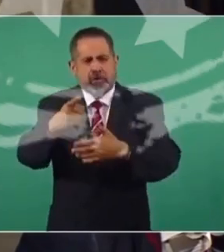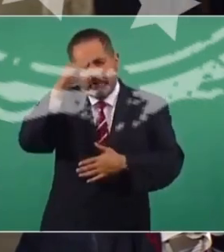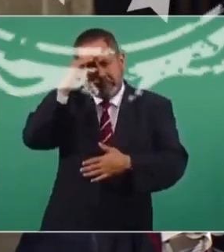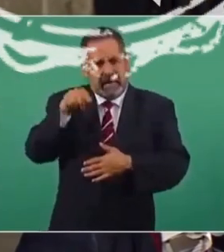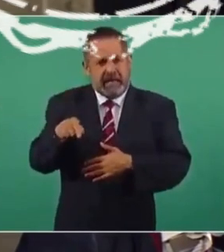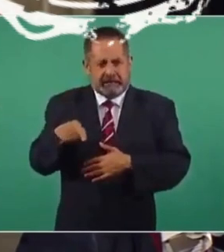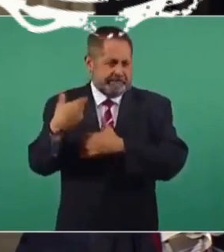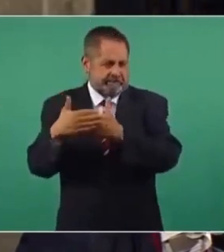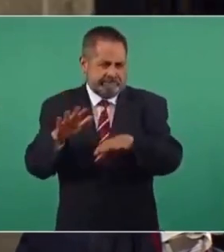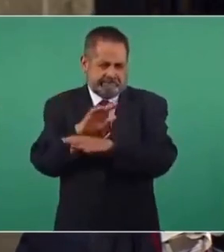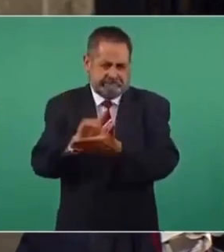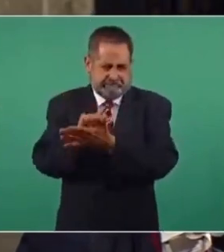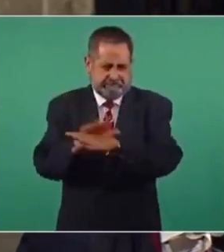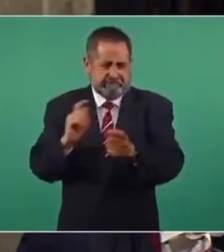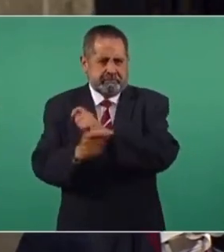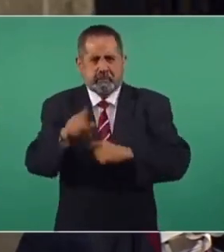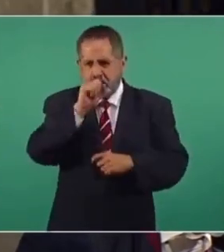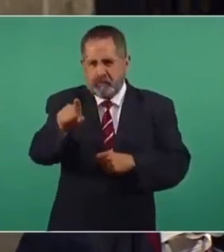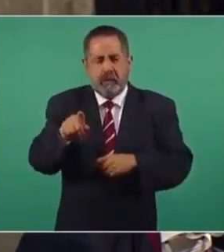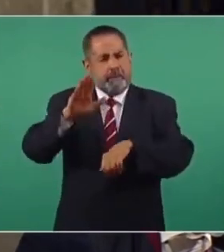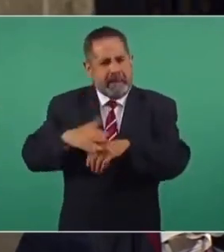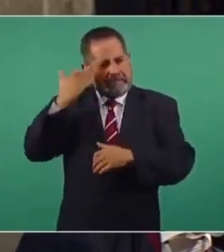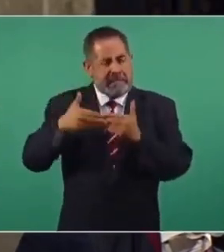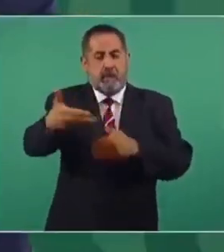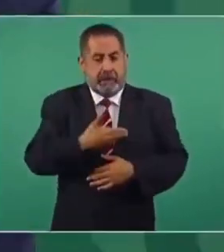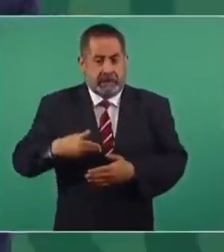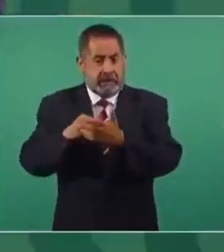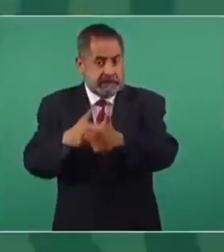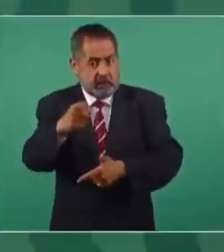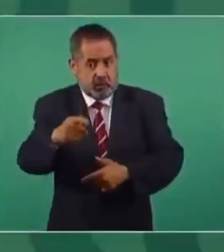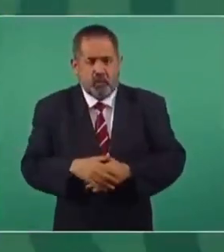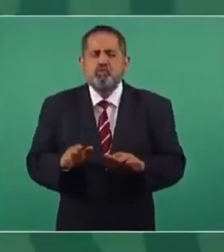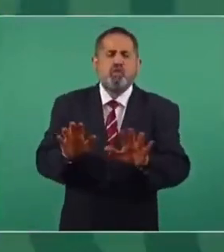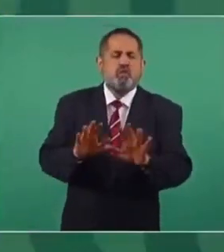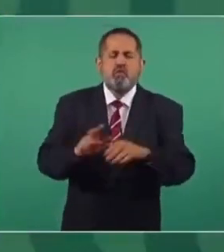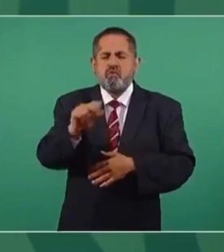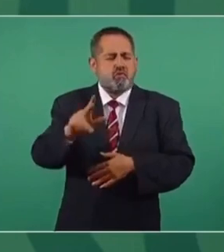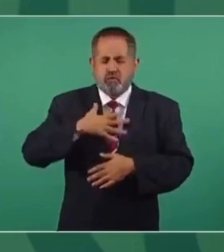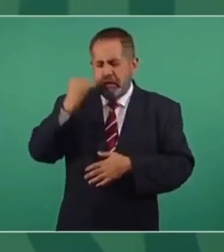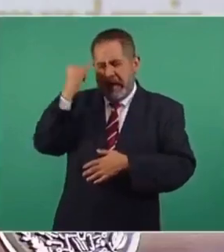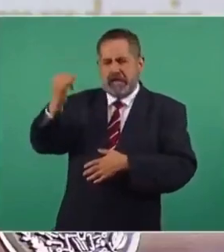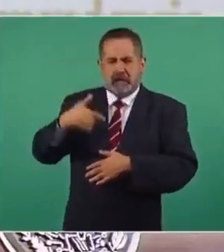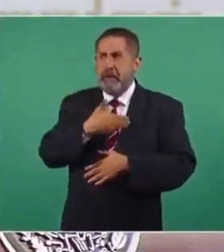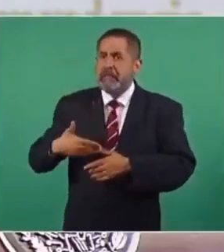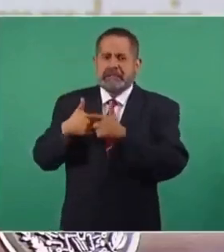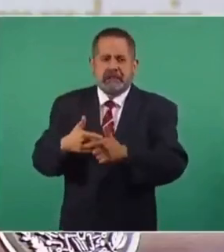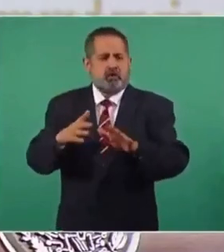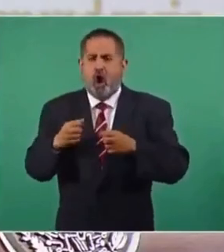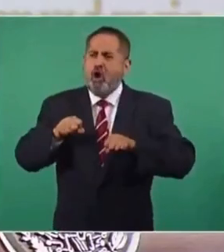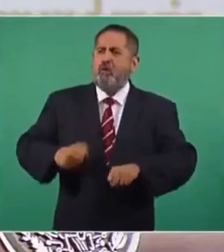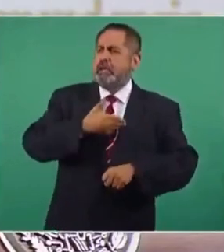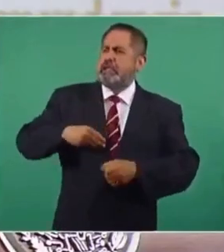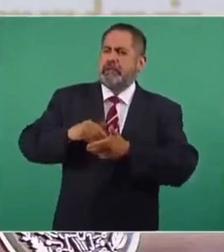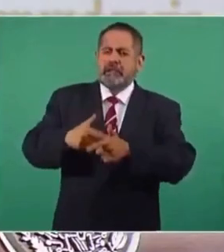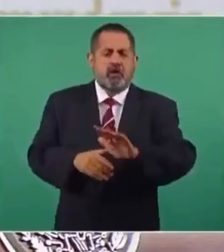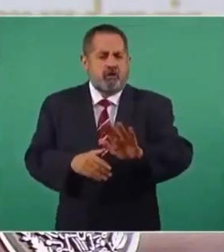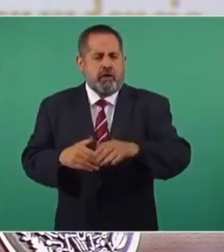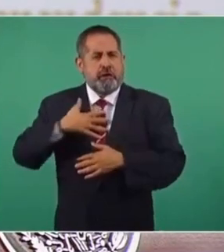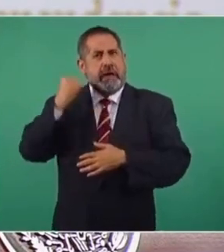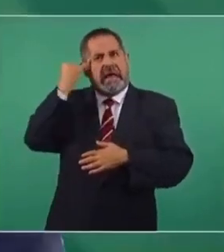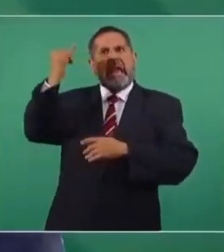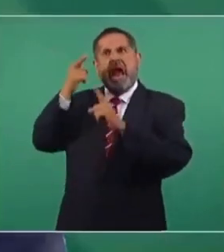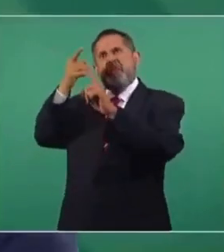¿Usted consideraría para pasar estas reformas usted mismo extender su mandato en la presidencia? No, yo soy un hombre de principios, de ideales. Yo no lucho por cargos, yo lucho por